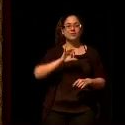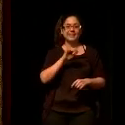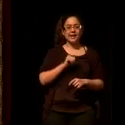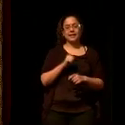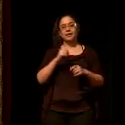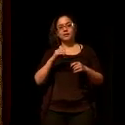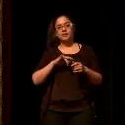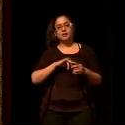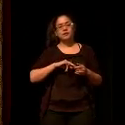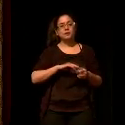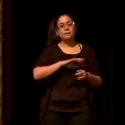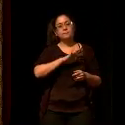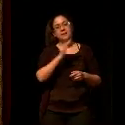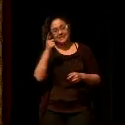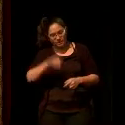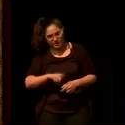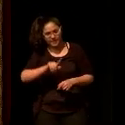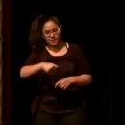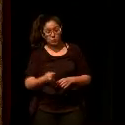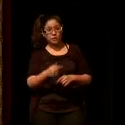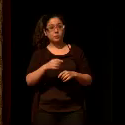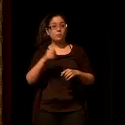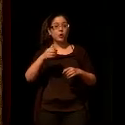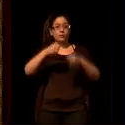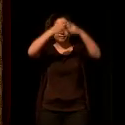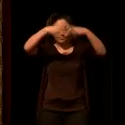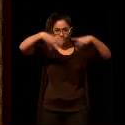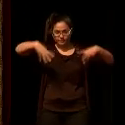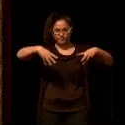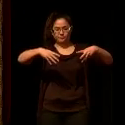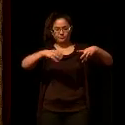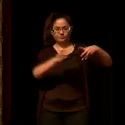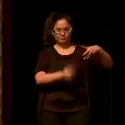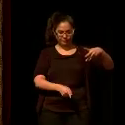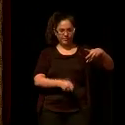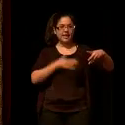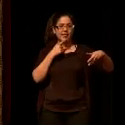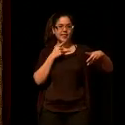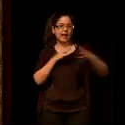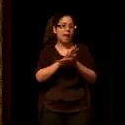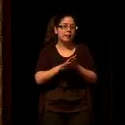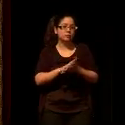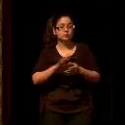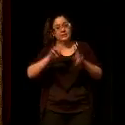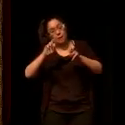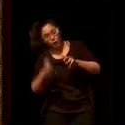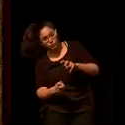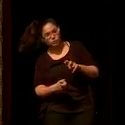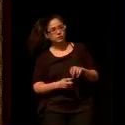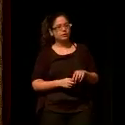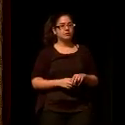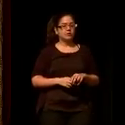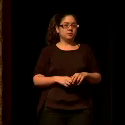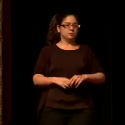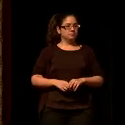cuelgan y vamos a poner no a que baje el líquido y el líquido se acaba en un